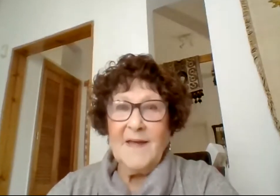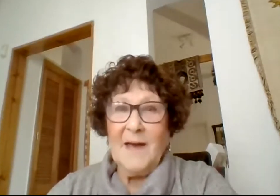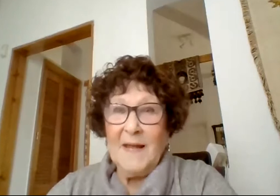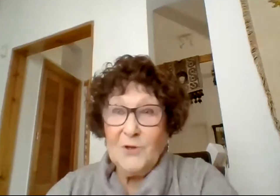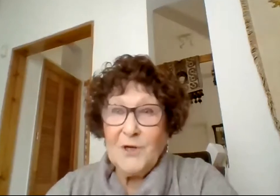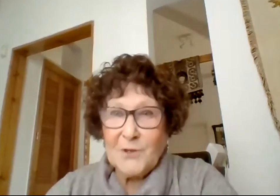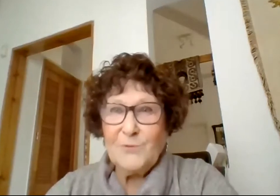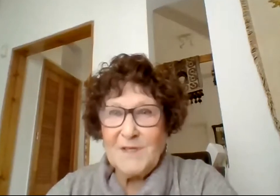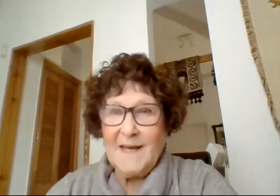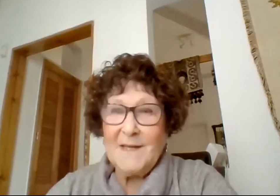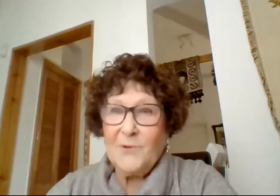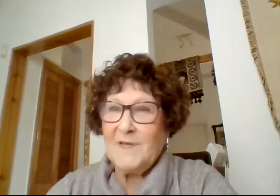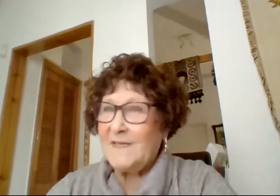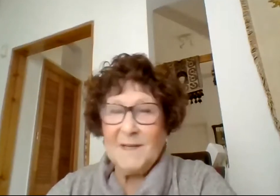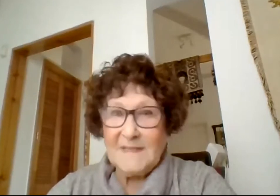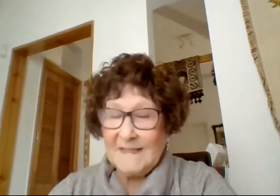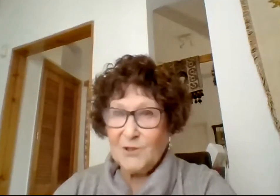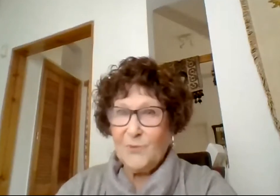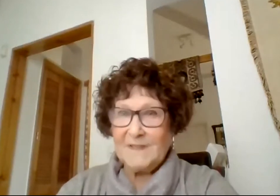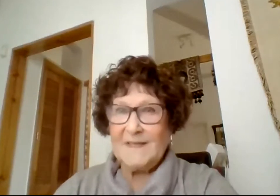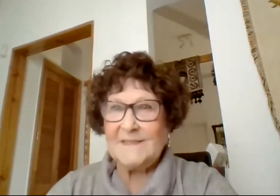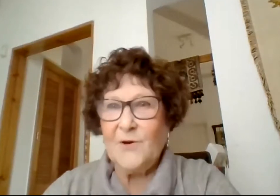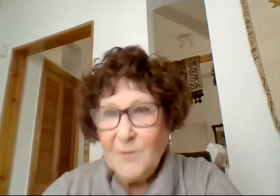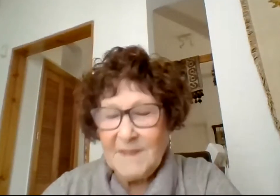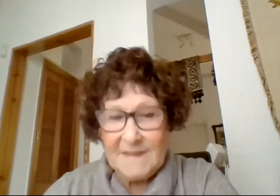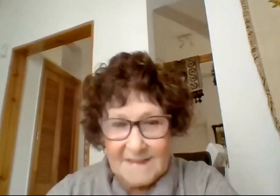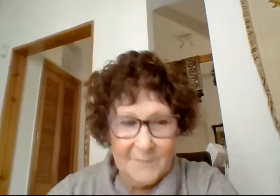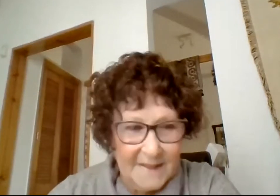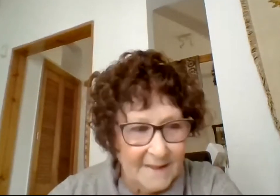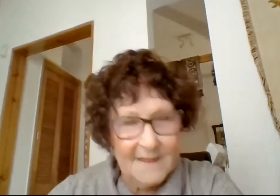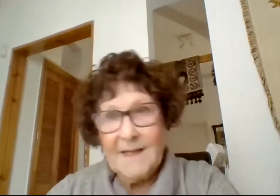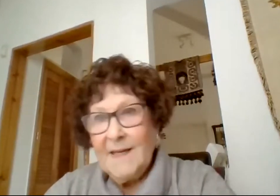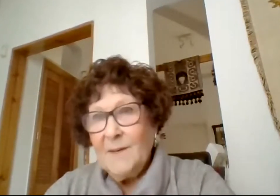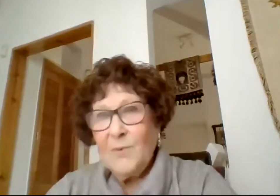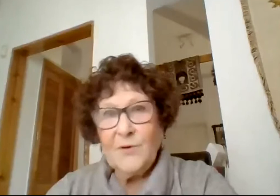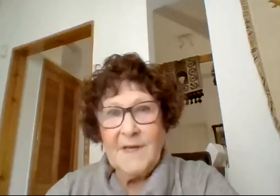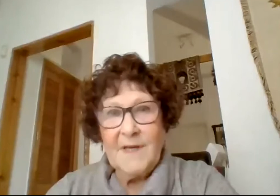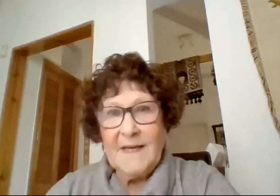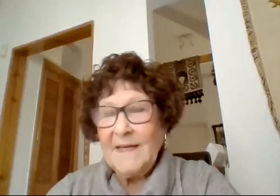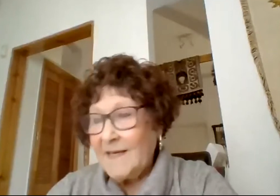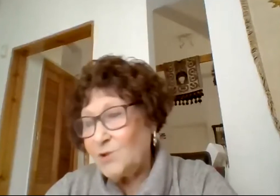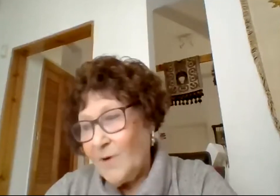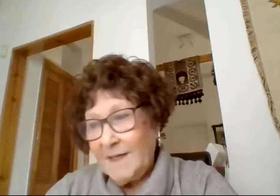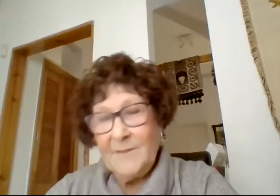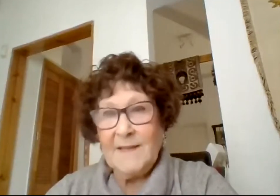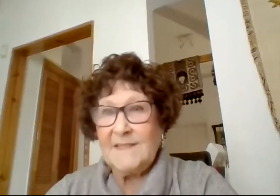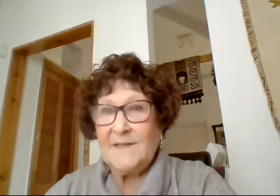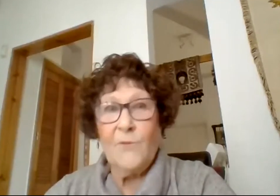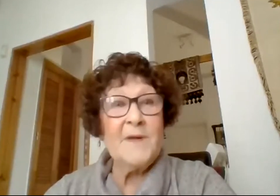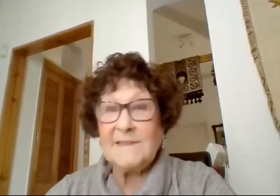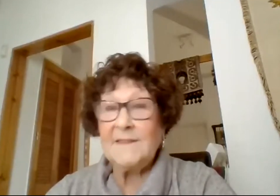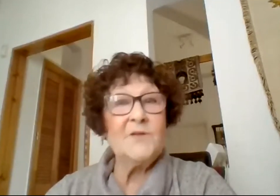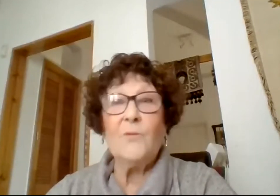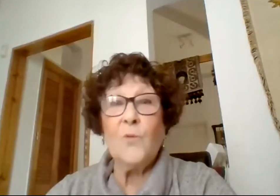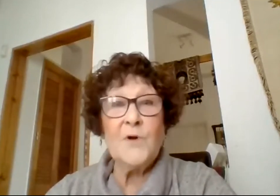Bueno, hablando de Rusia, debo decir que me siento muy triste hoy precisamente porque Grina Zukareva se